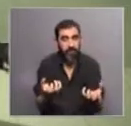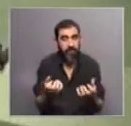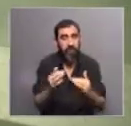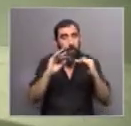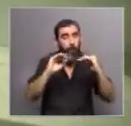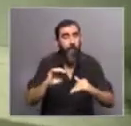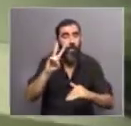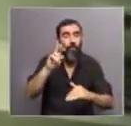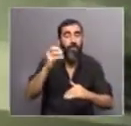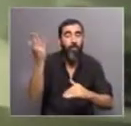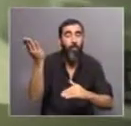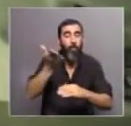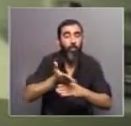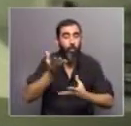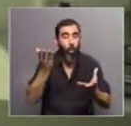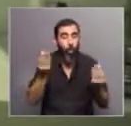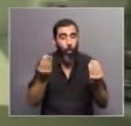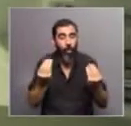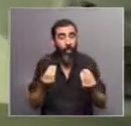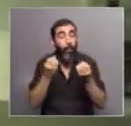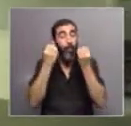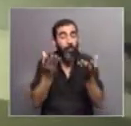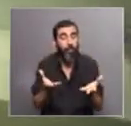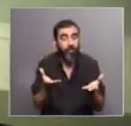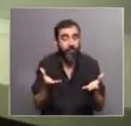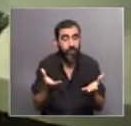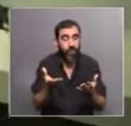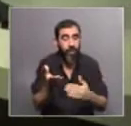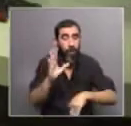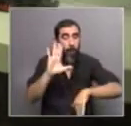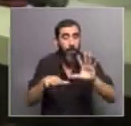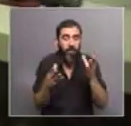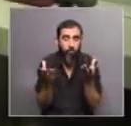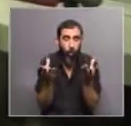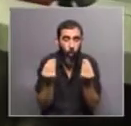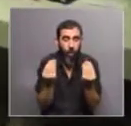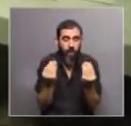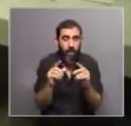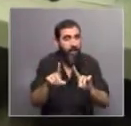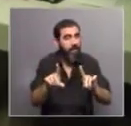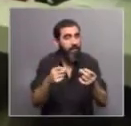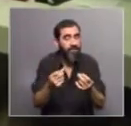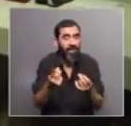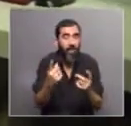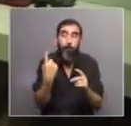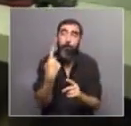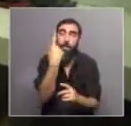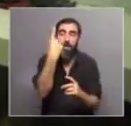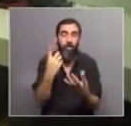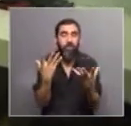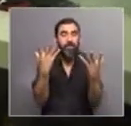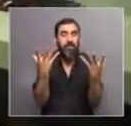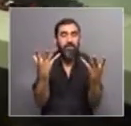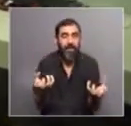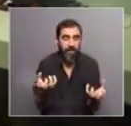menos del 20% de humedad, ya que, bueno, cuanto más contenido de humedad, necesitamos evaporar esa agua y esa agua le va a